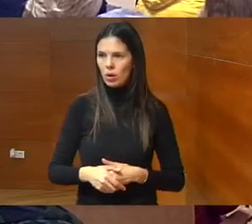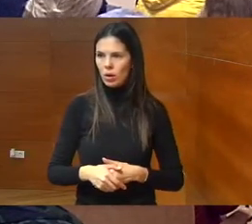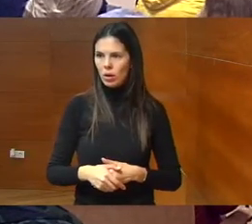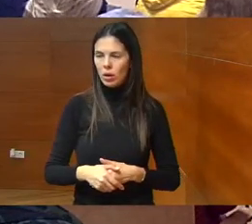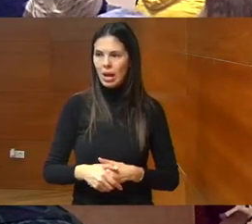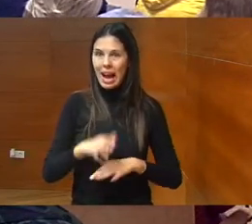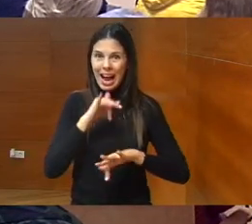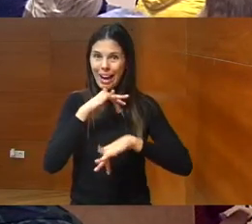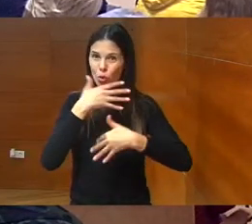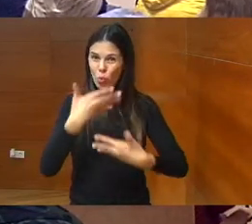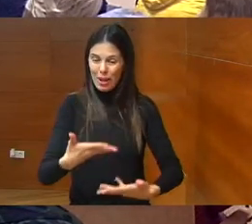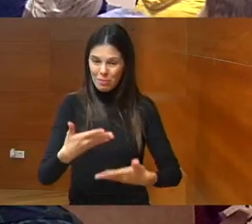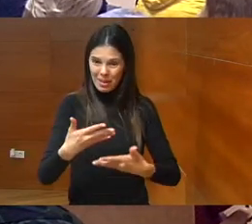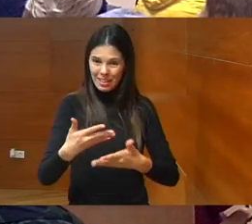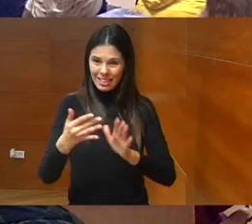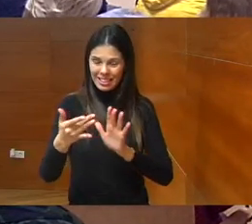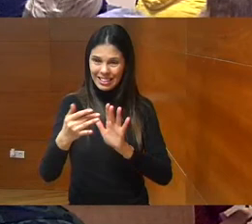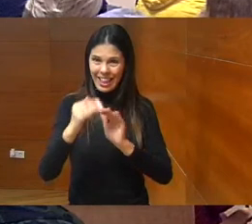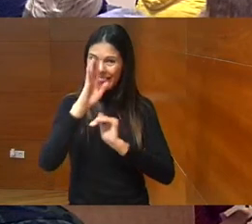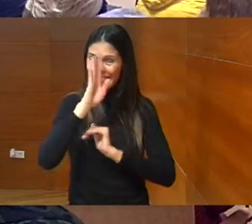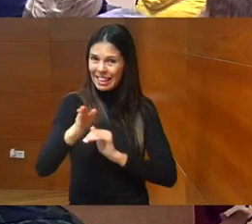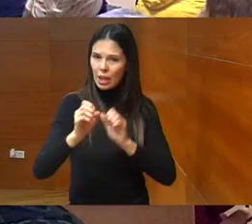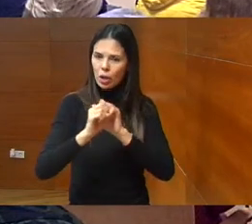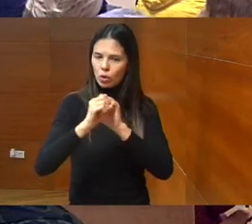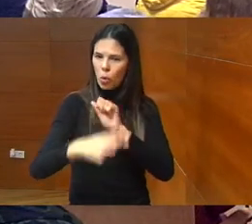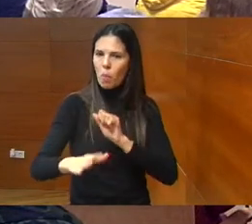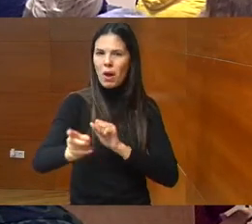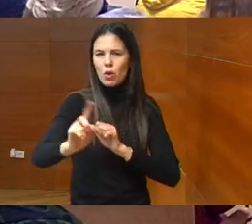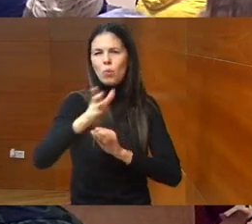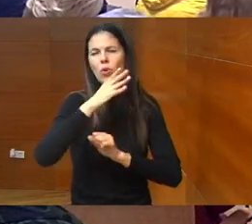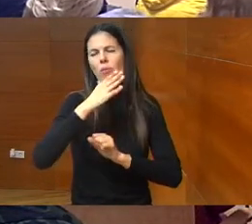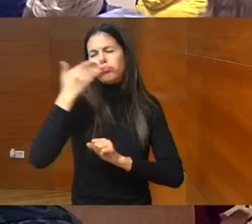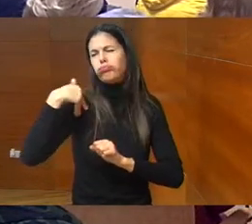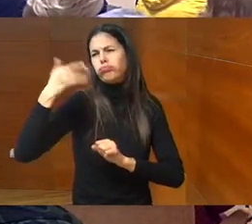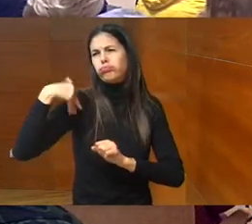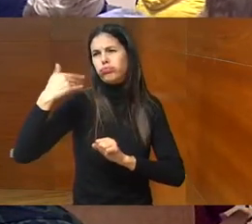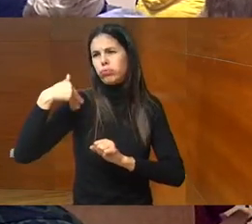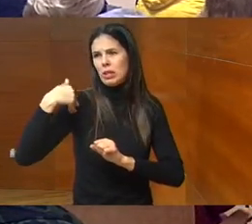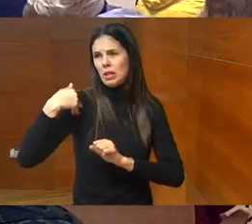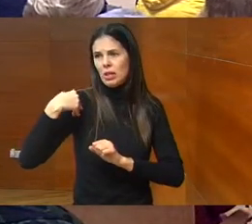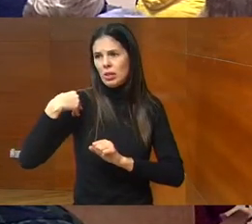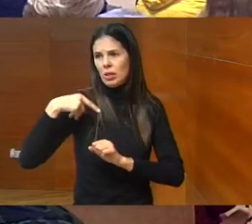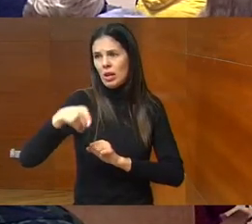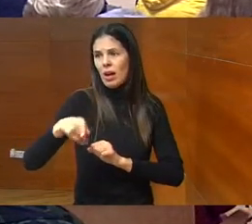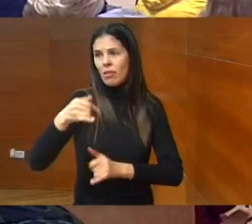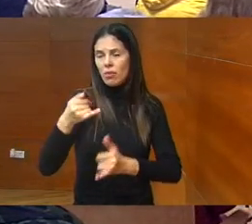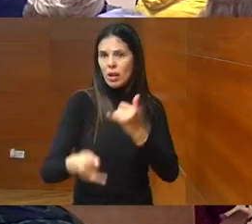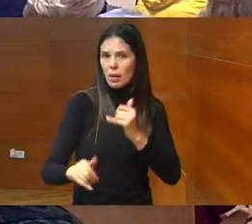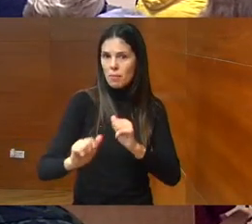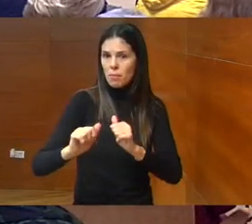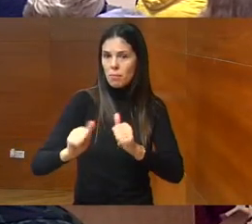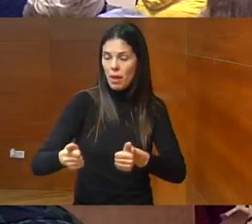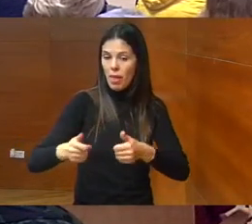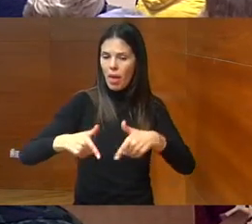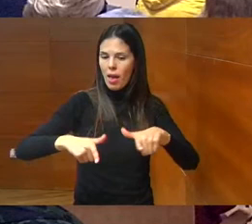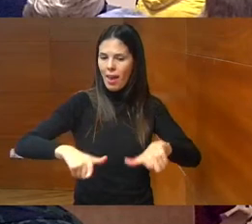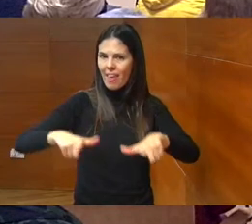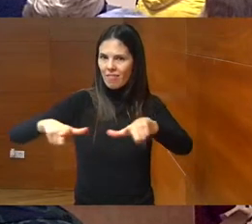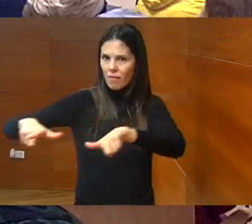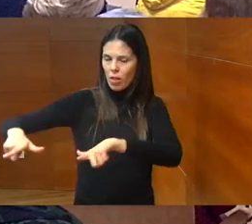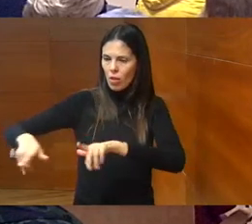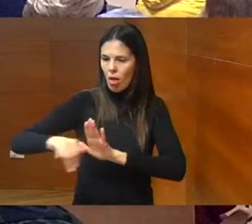porque pasó Bueno estamos hablando de moetísimo tiempo Y bueno pues se fue urbanizando edificando su